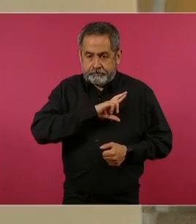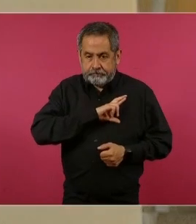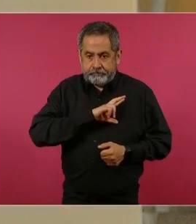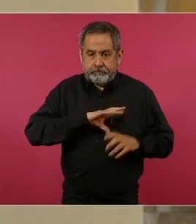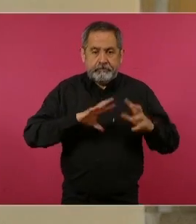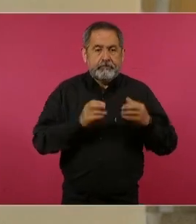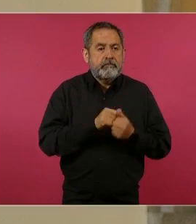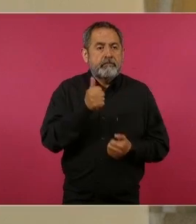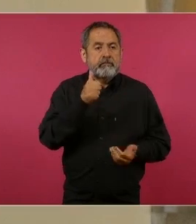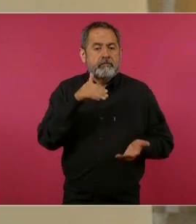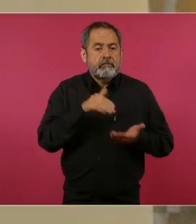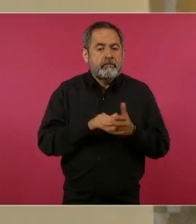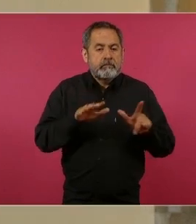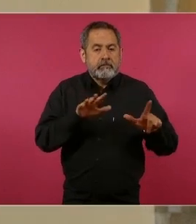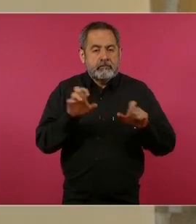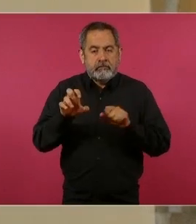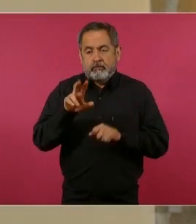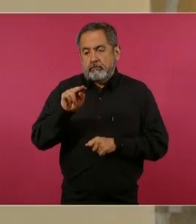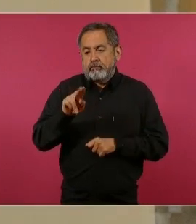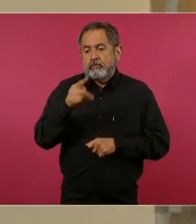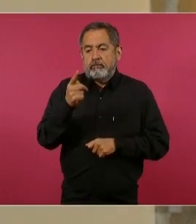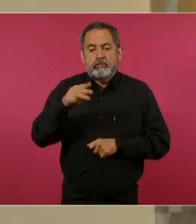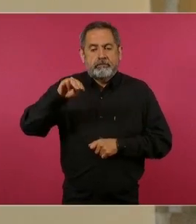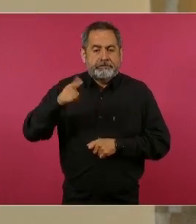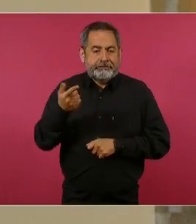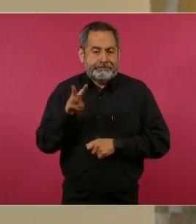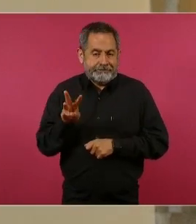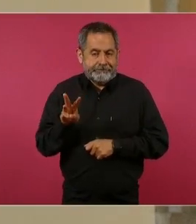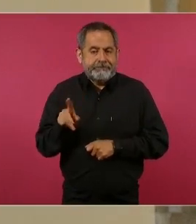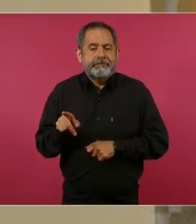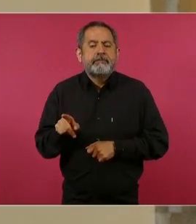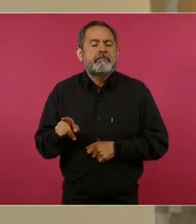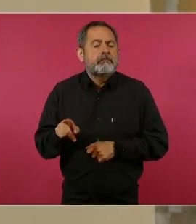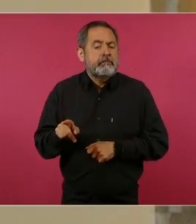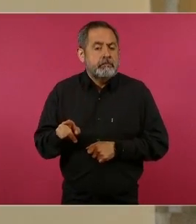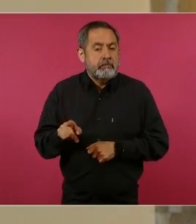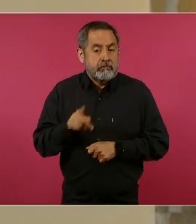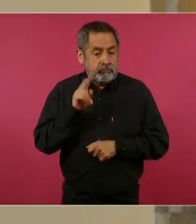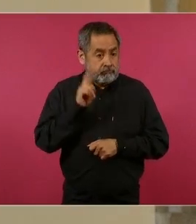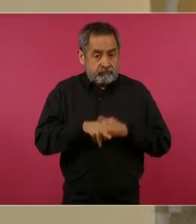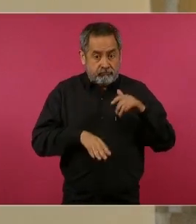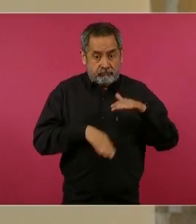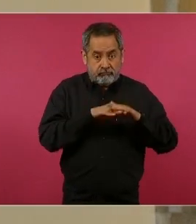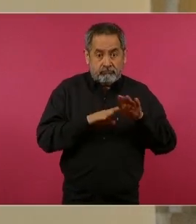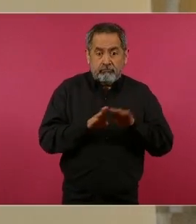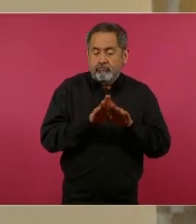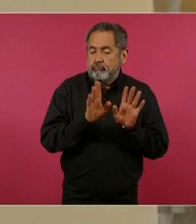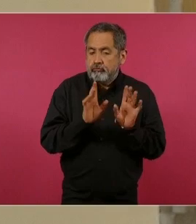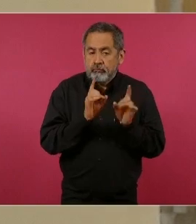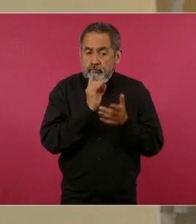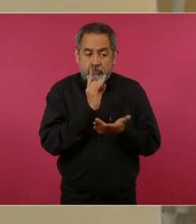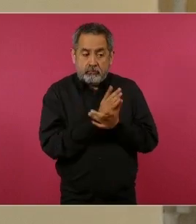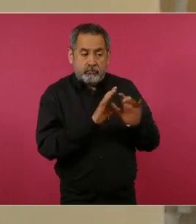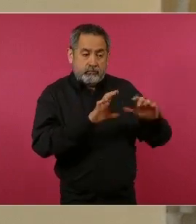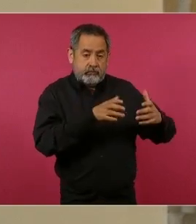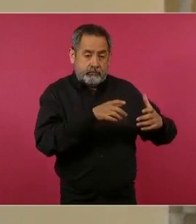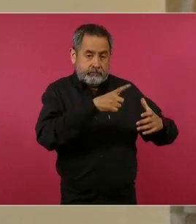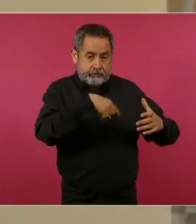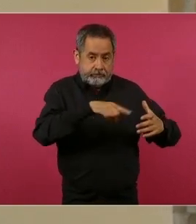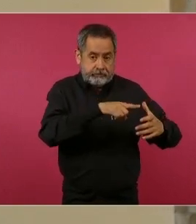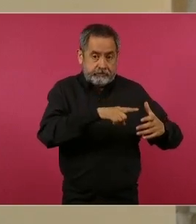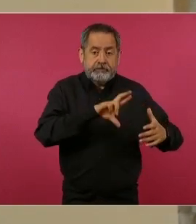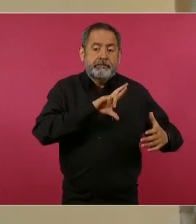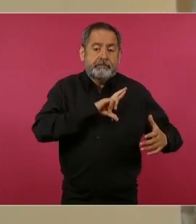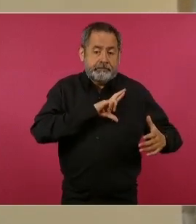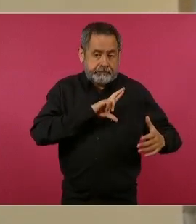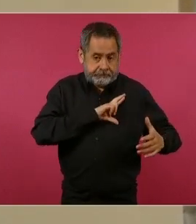fue de 6.781 megawatts. Sin embargo, su capacidad, aquí estamos hablando exclusivamente de la sección de